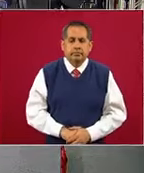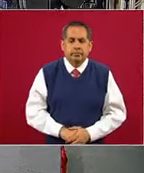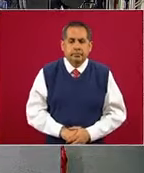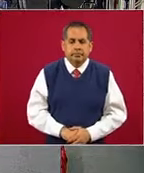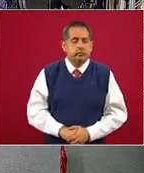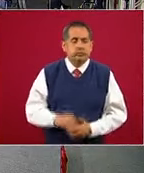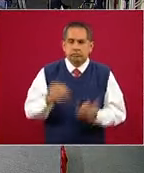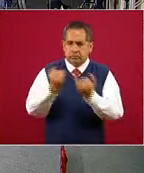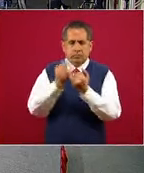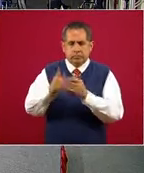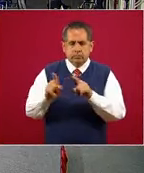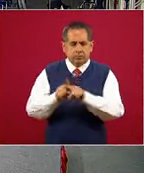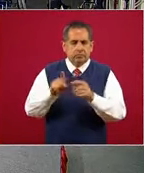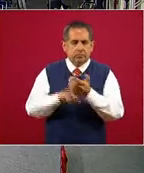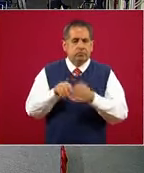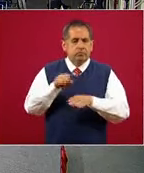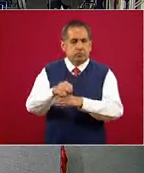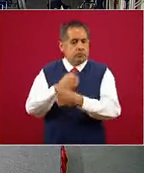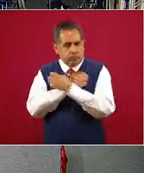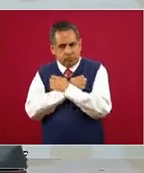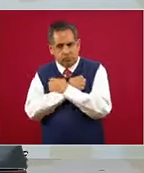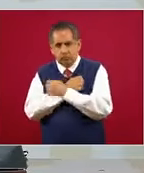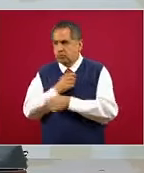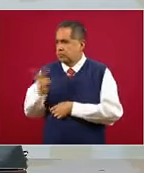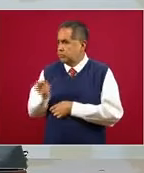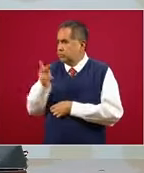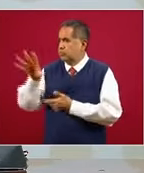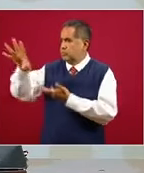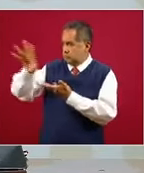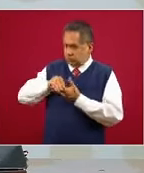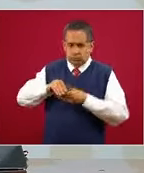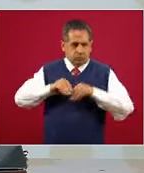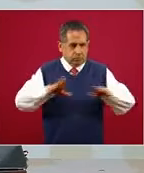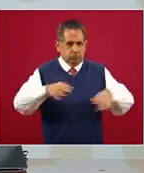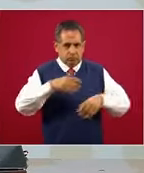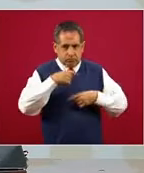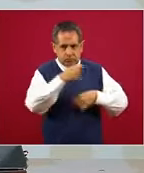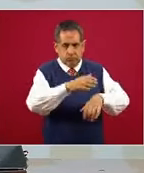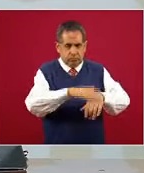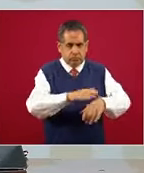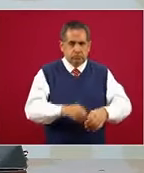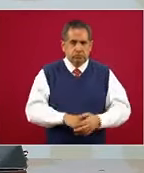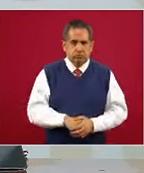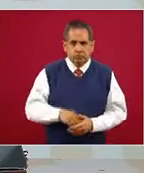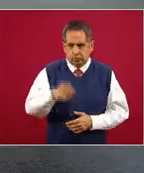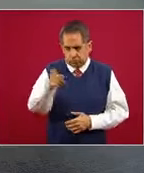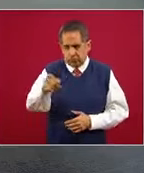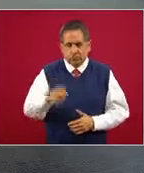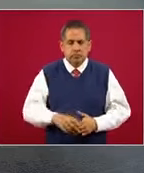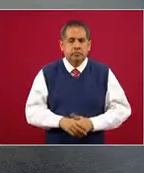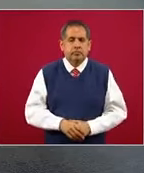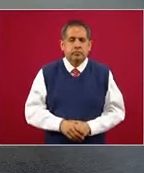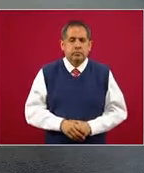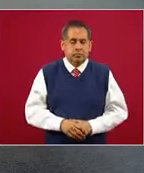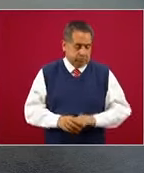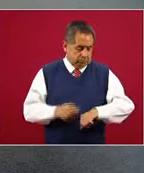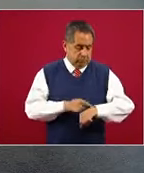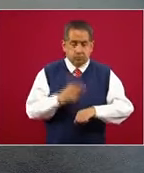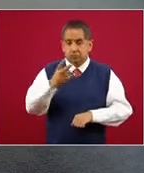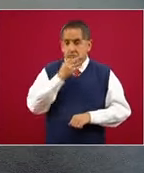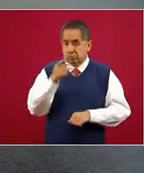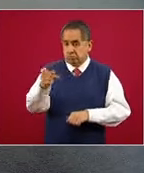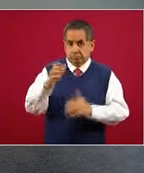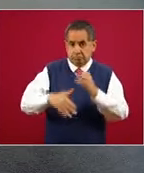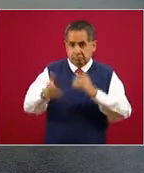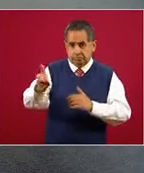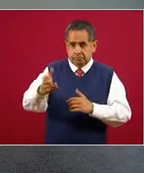Igual. Todo el aspecto de educación lo podemos compilar en una sola información y se lo comento. Vamos a darle la palabra al colega, nos quedan 2